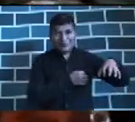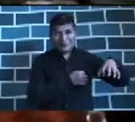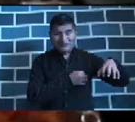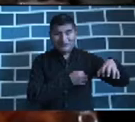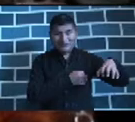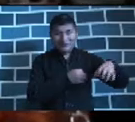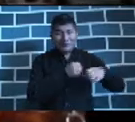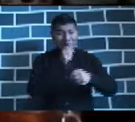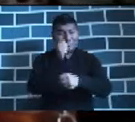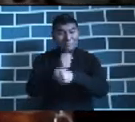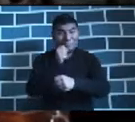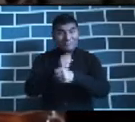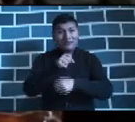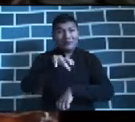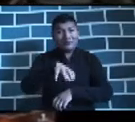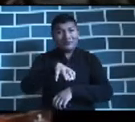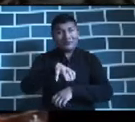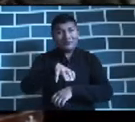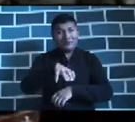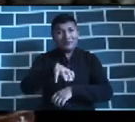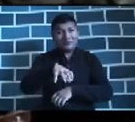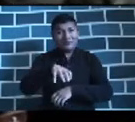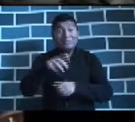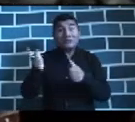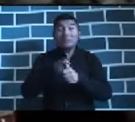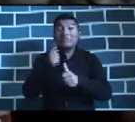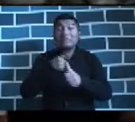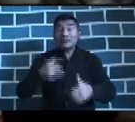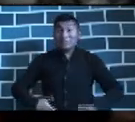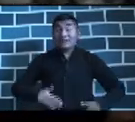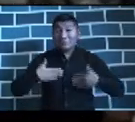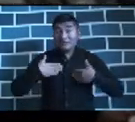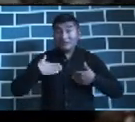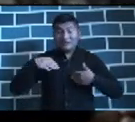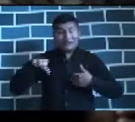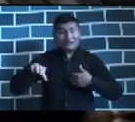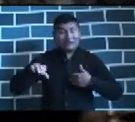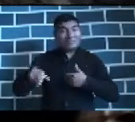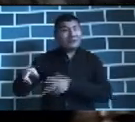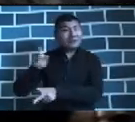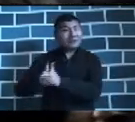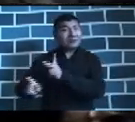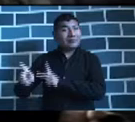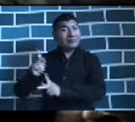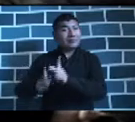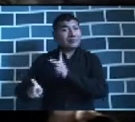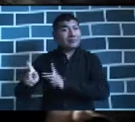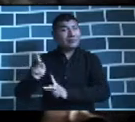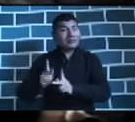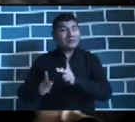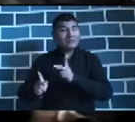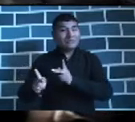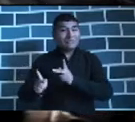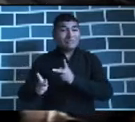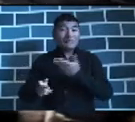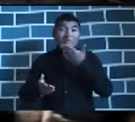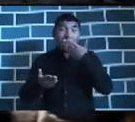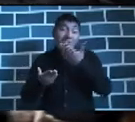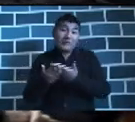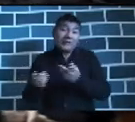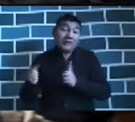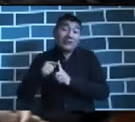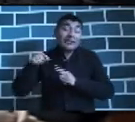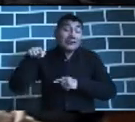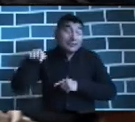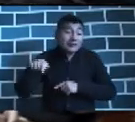el trabajo ponemos lo primero de la vida las personas bueno pues hasta